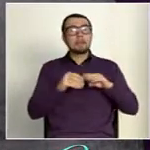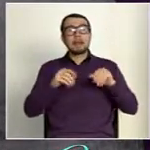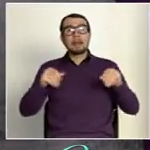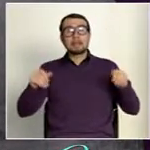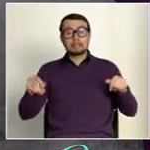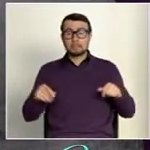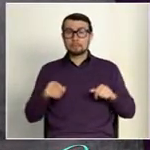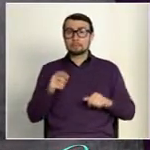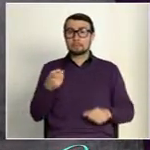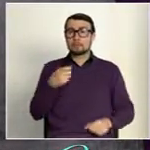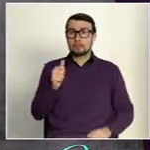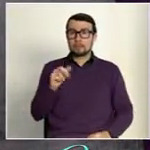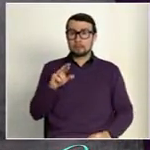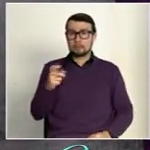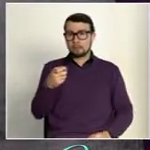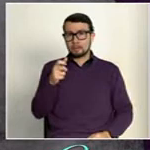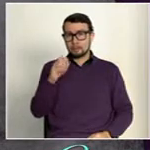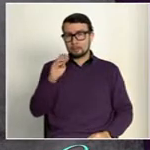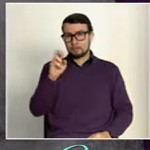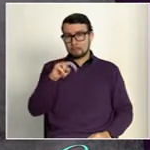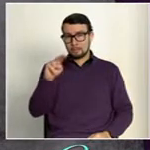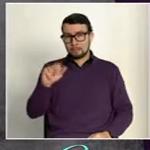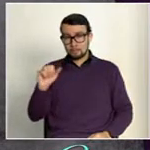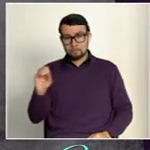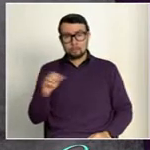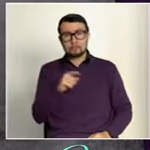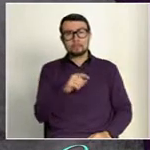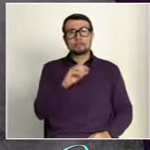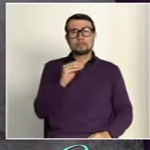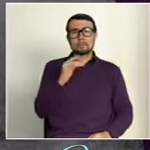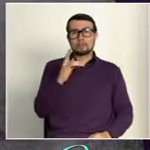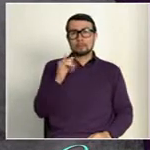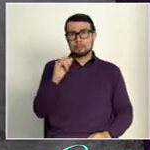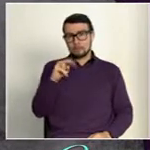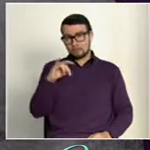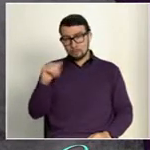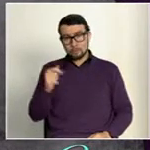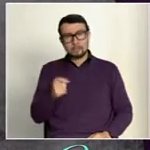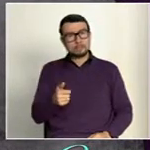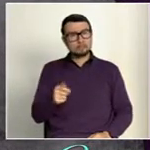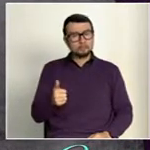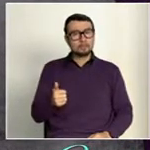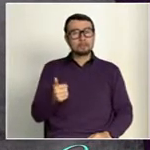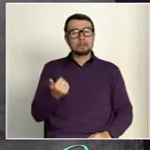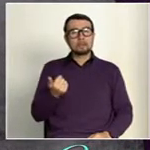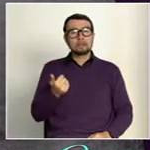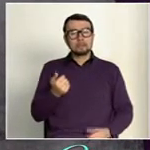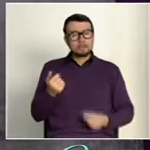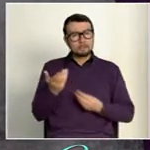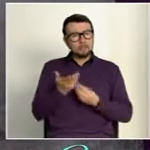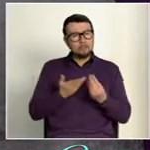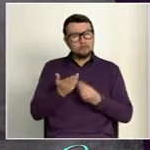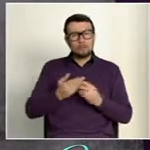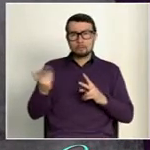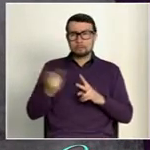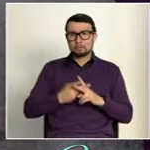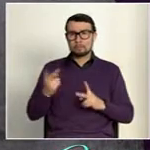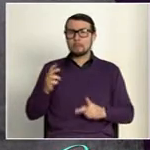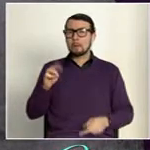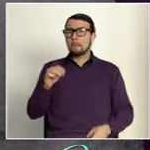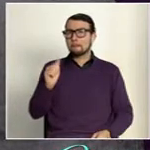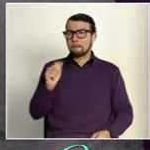Muy bueno, muy importante. Quinoa, amaranto, frijoles, cebolla, maní, pero muy poco.